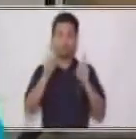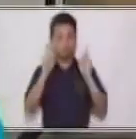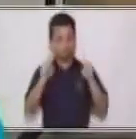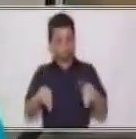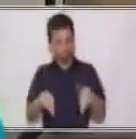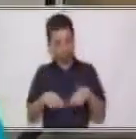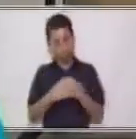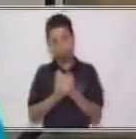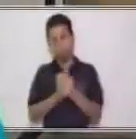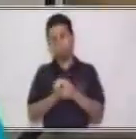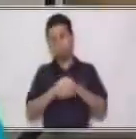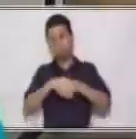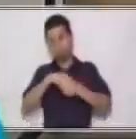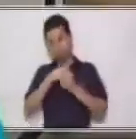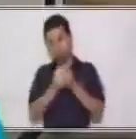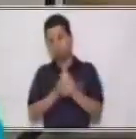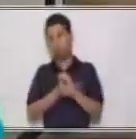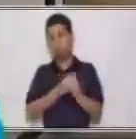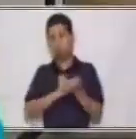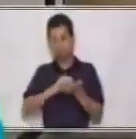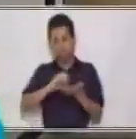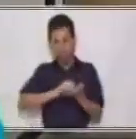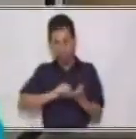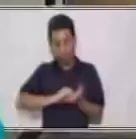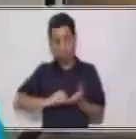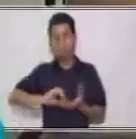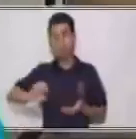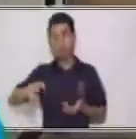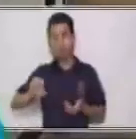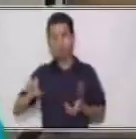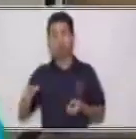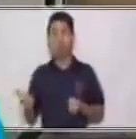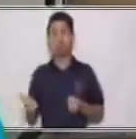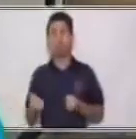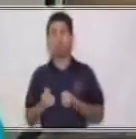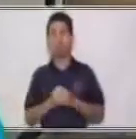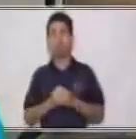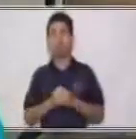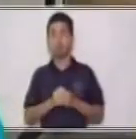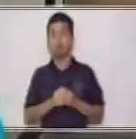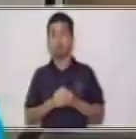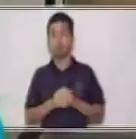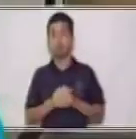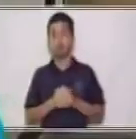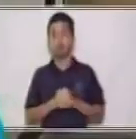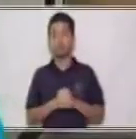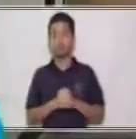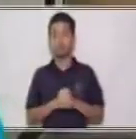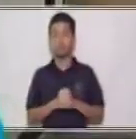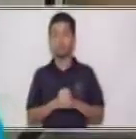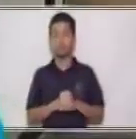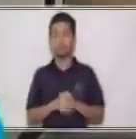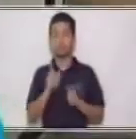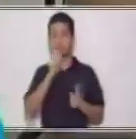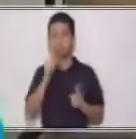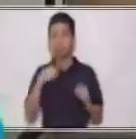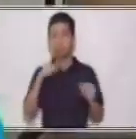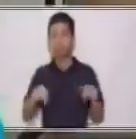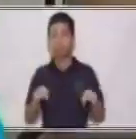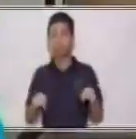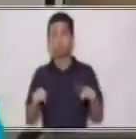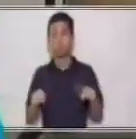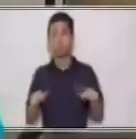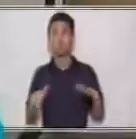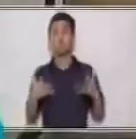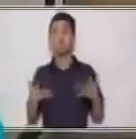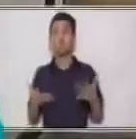laves constantemente tus manos con agua y jabón, y también en esta oportunidad